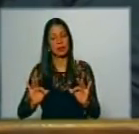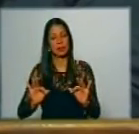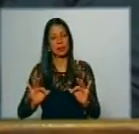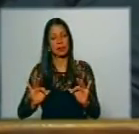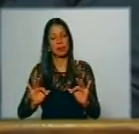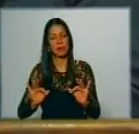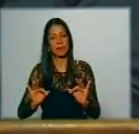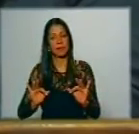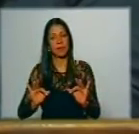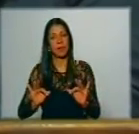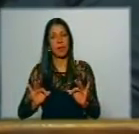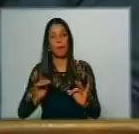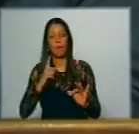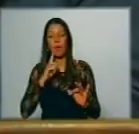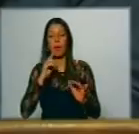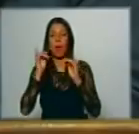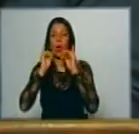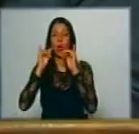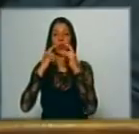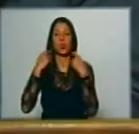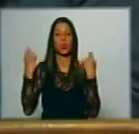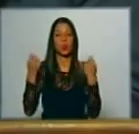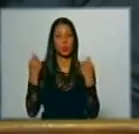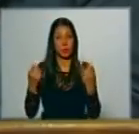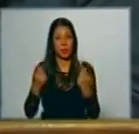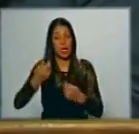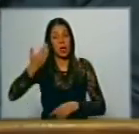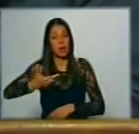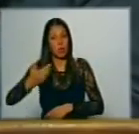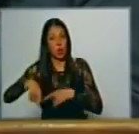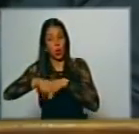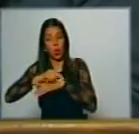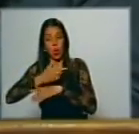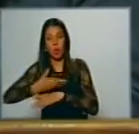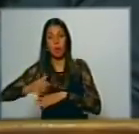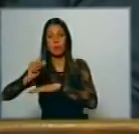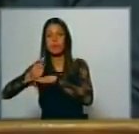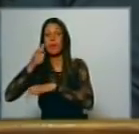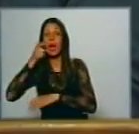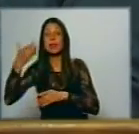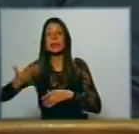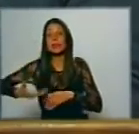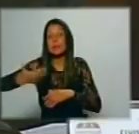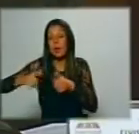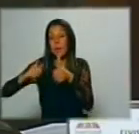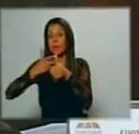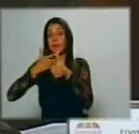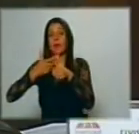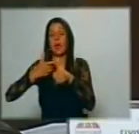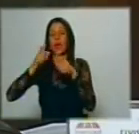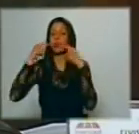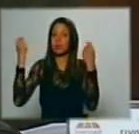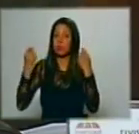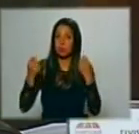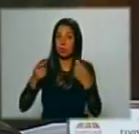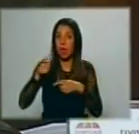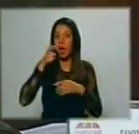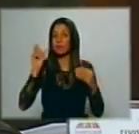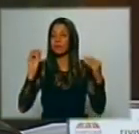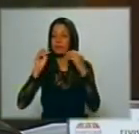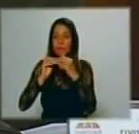aquellos declarados como priorizados por el órgano rector. Es todo. En consideración,